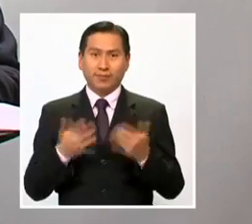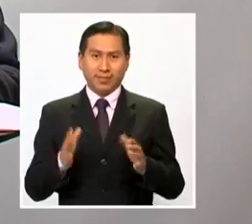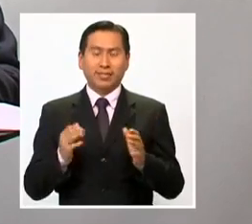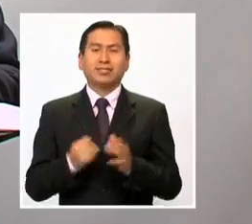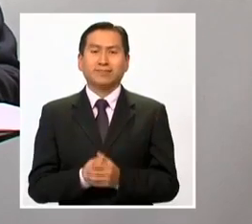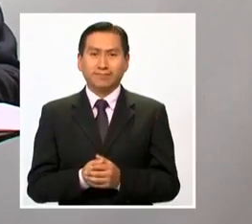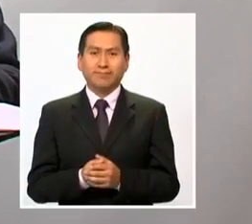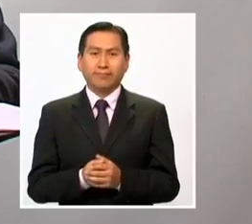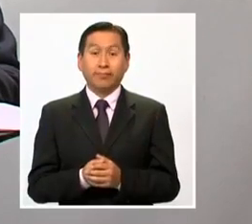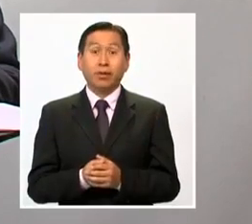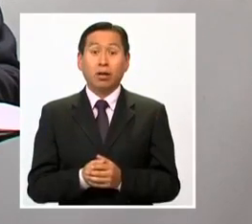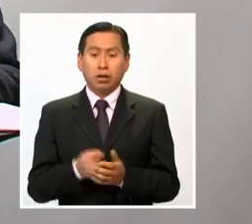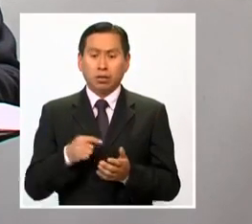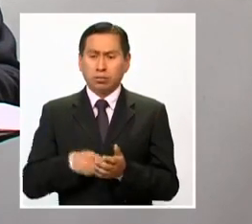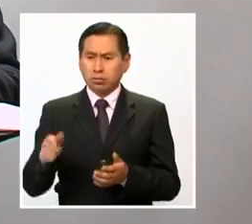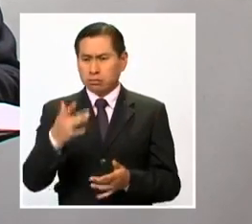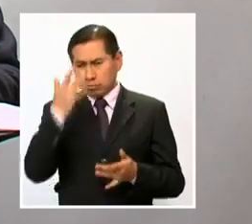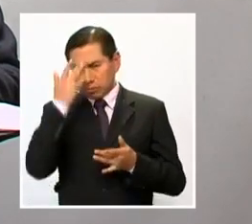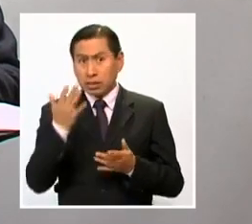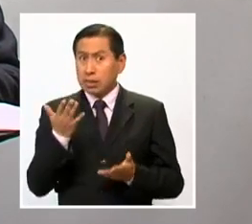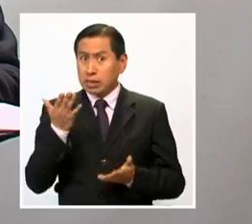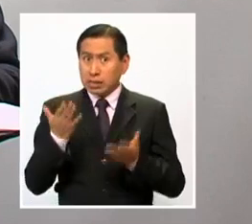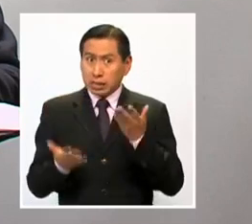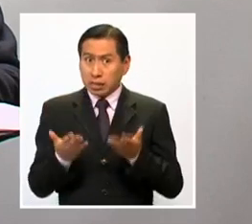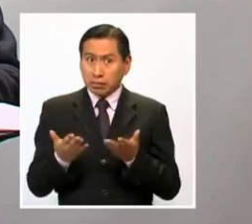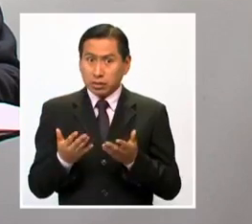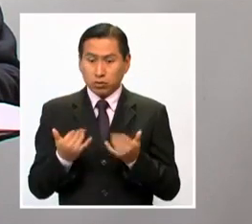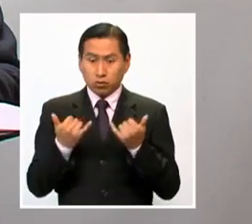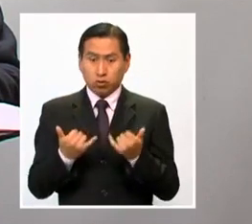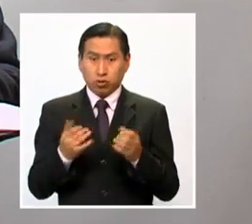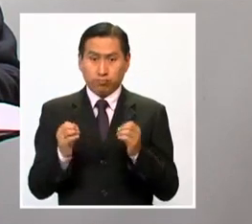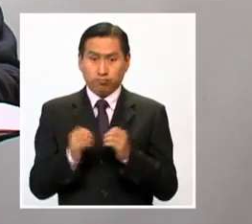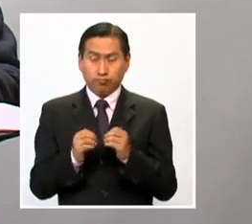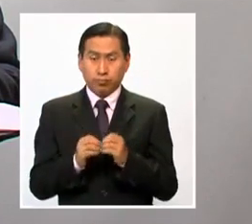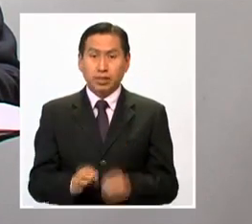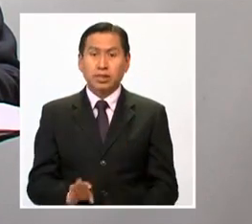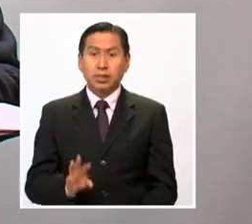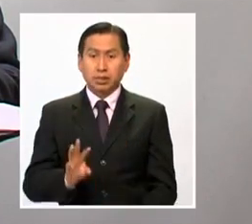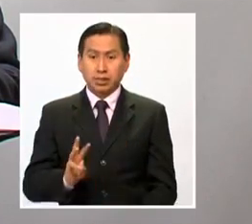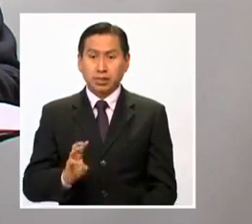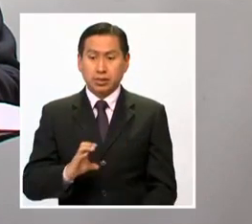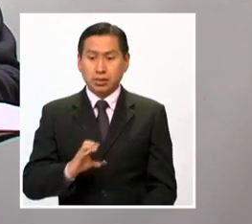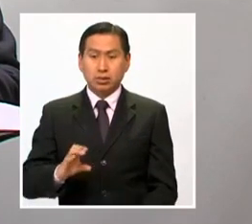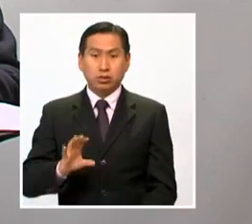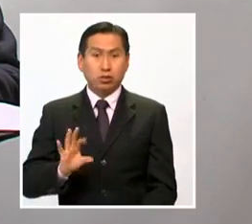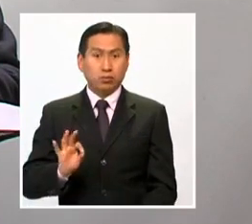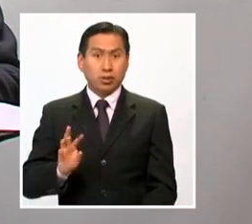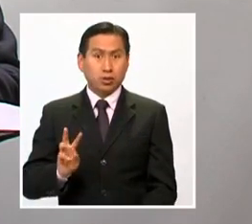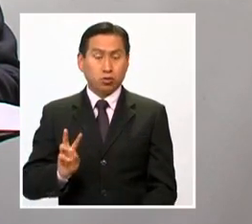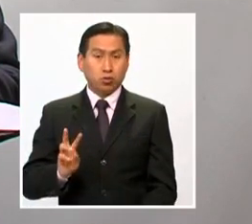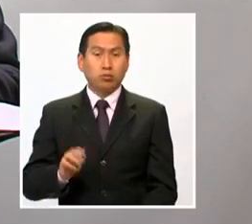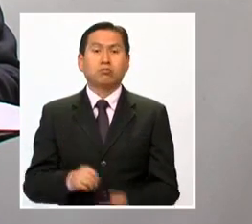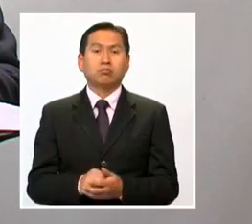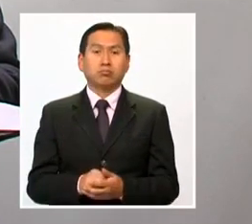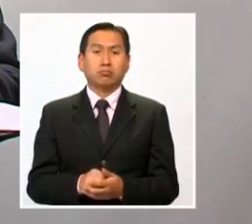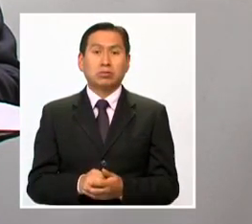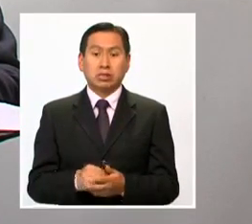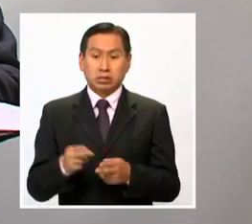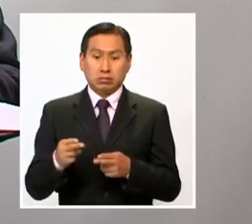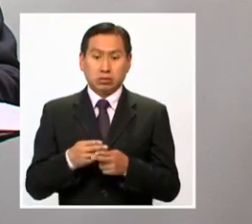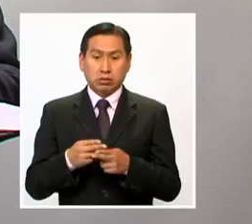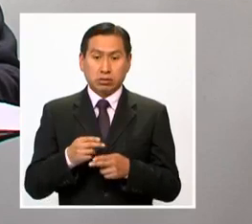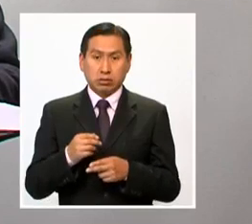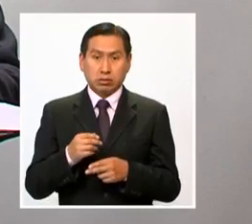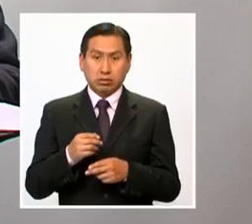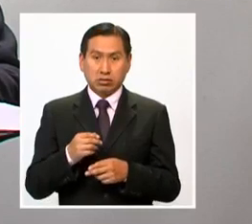los casos sospechosos sumó los 692 mismos que las próximas